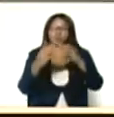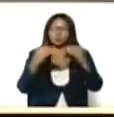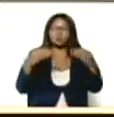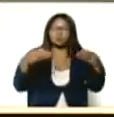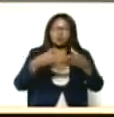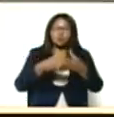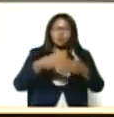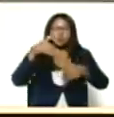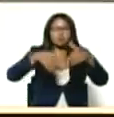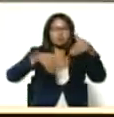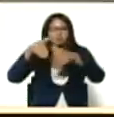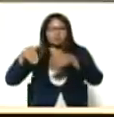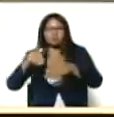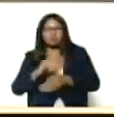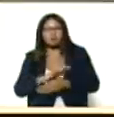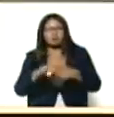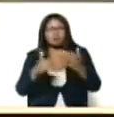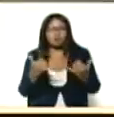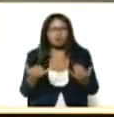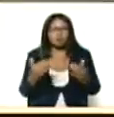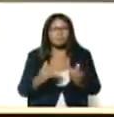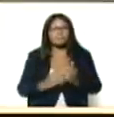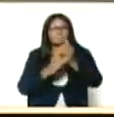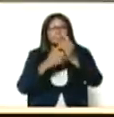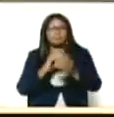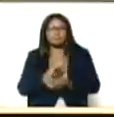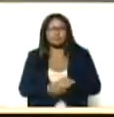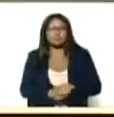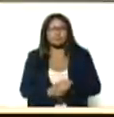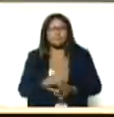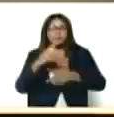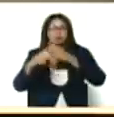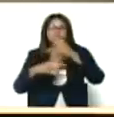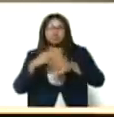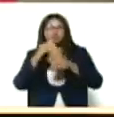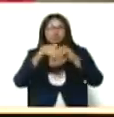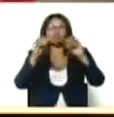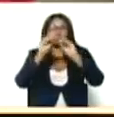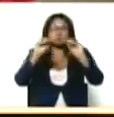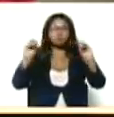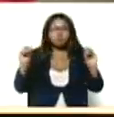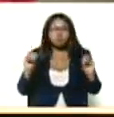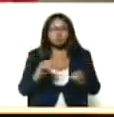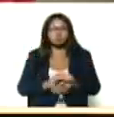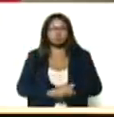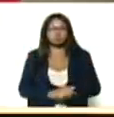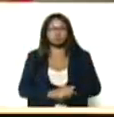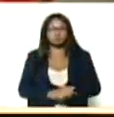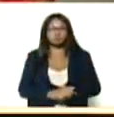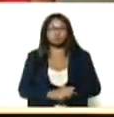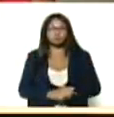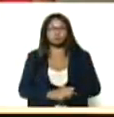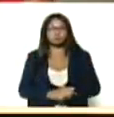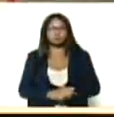comisión electoral que llevará las riendas del proceso de consulta.